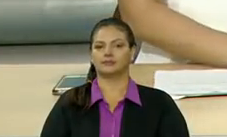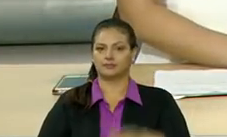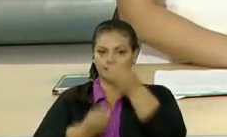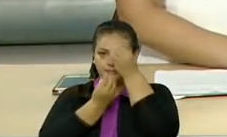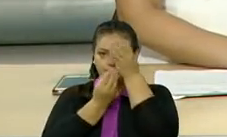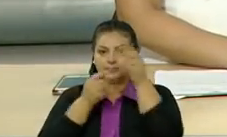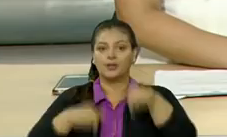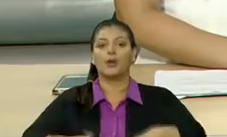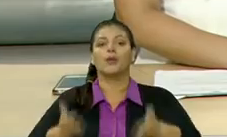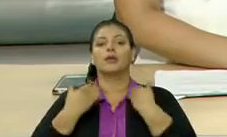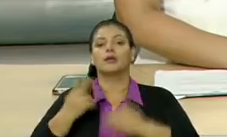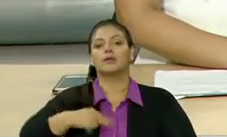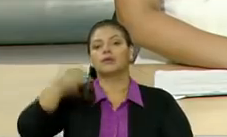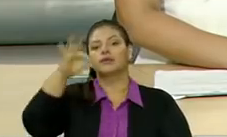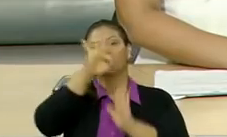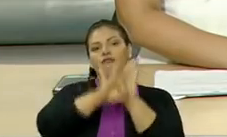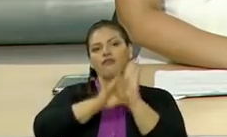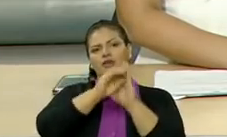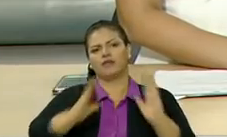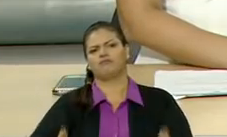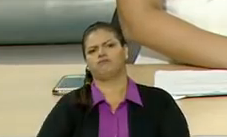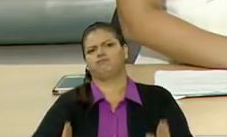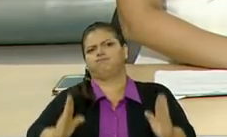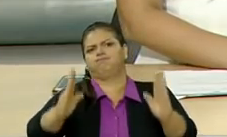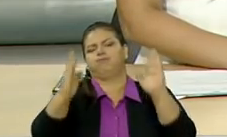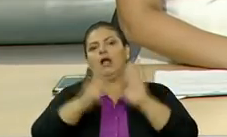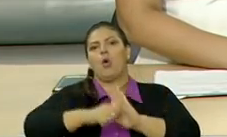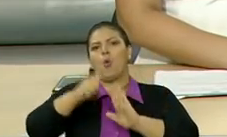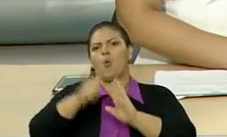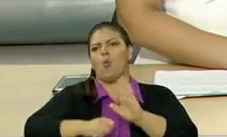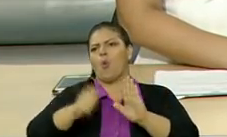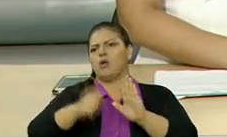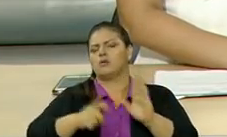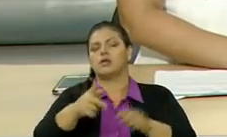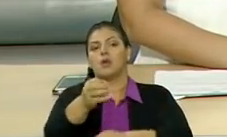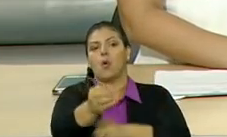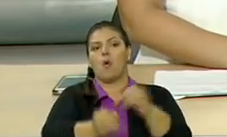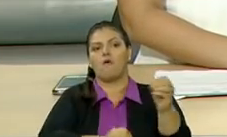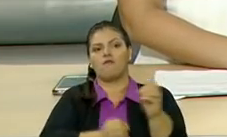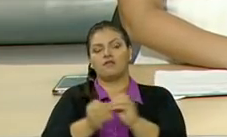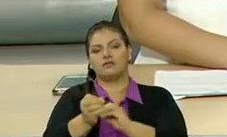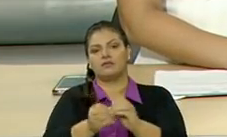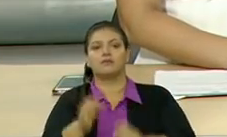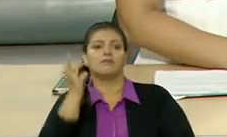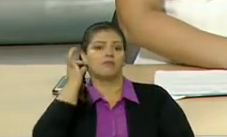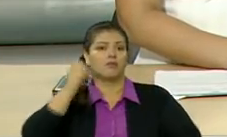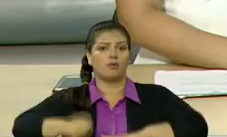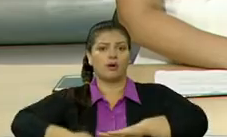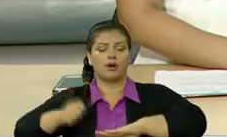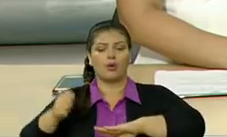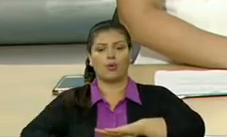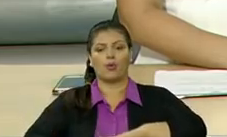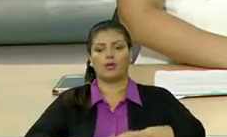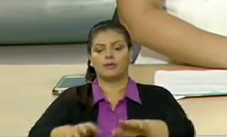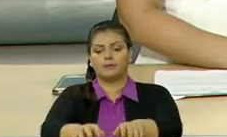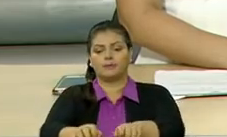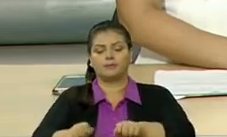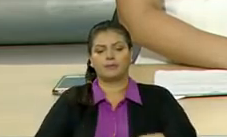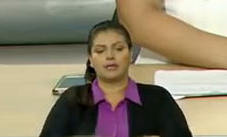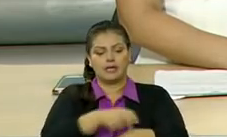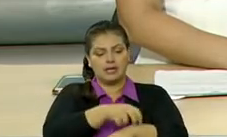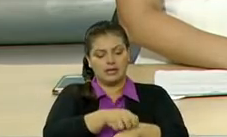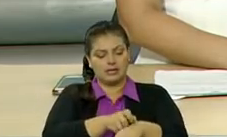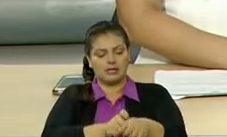información, un reloj valorado en $2,000 fue sustraído desde una oficina ubicada al interior de la Unidad Judicial de la Florida Norte. Este